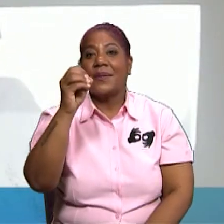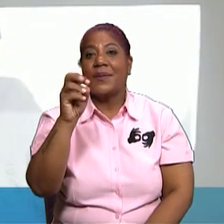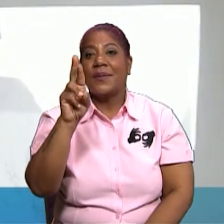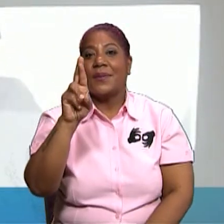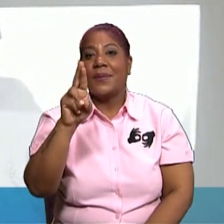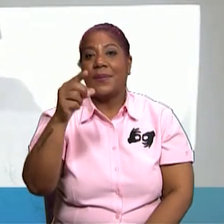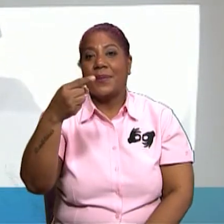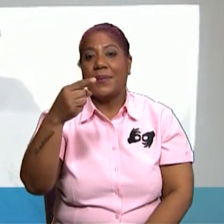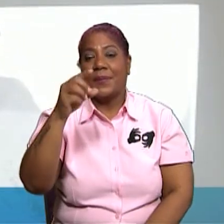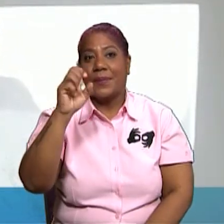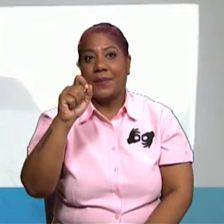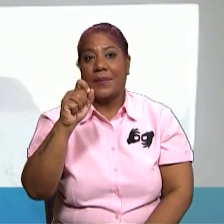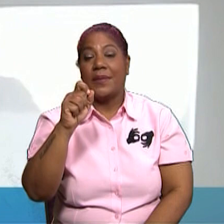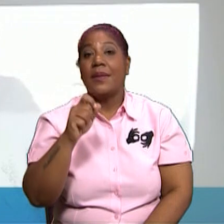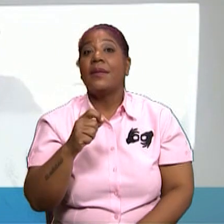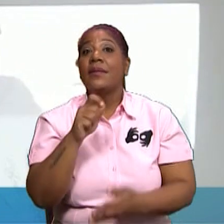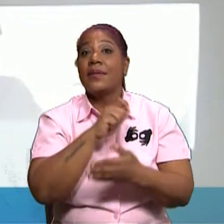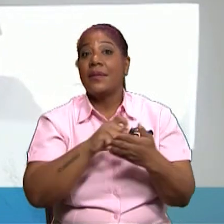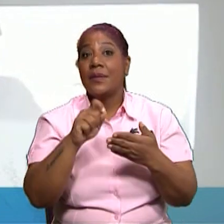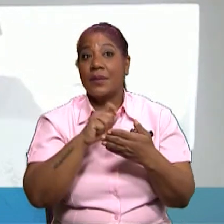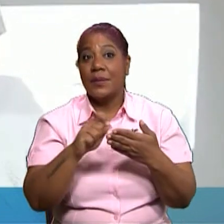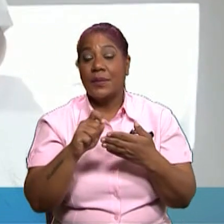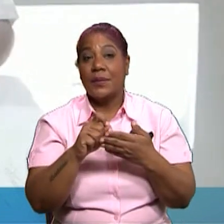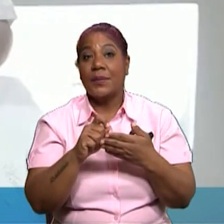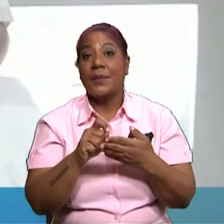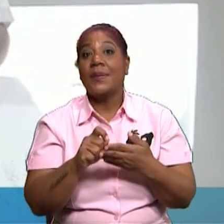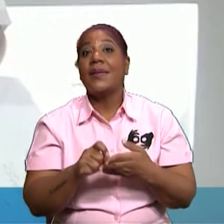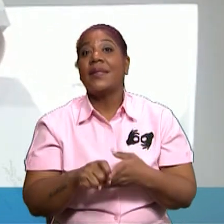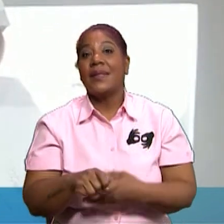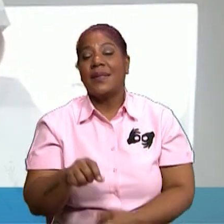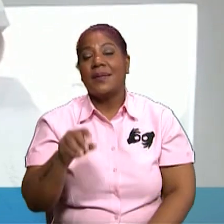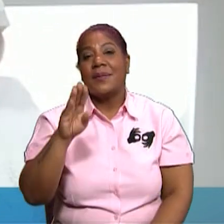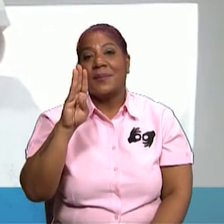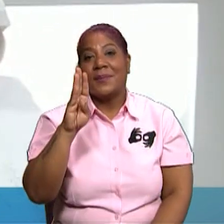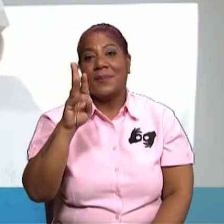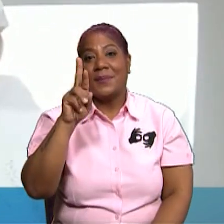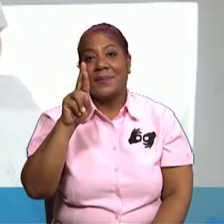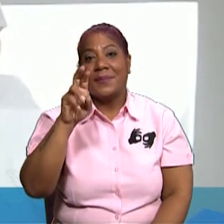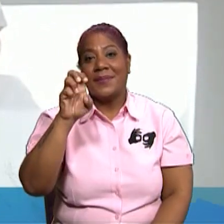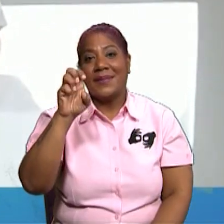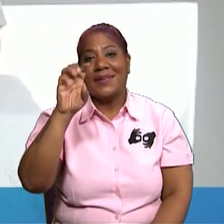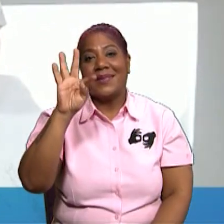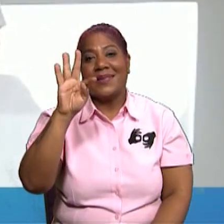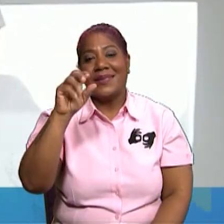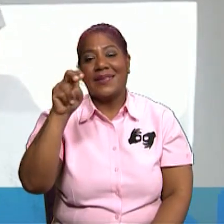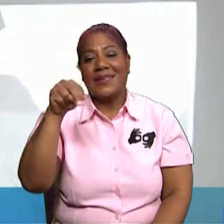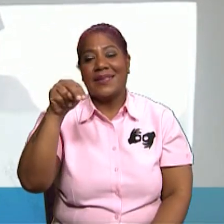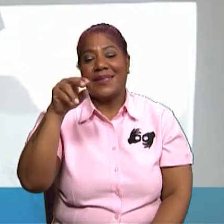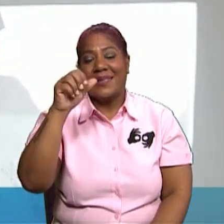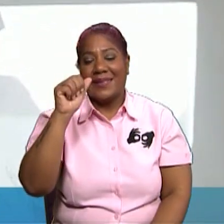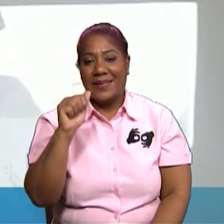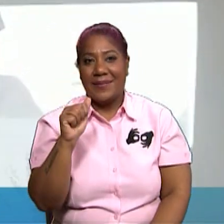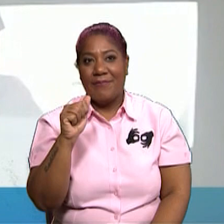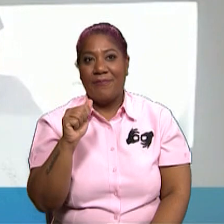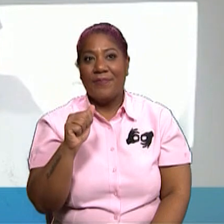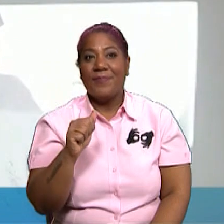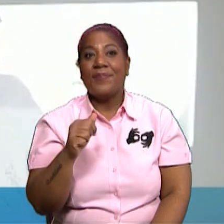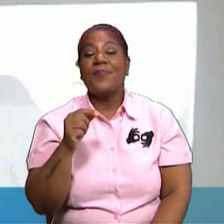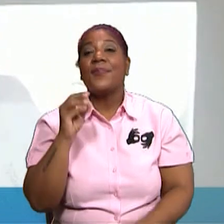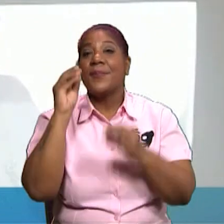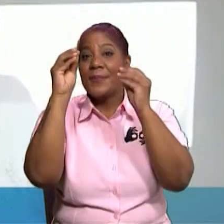Estudio en la Escuela Bilingüe Gran Bretaña. El nombre de mi maestra es Selma de